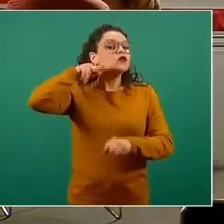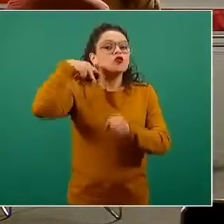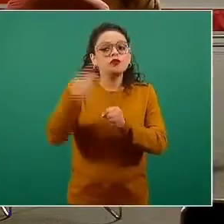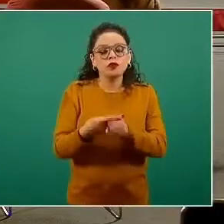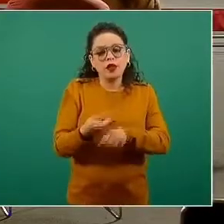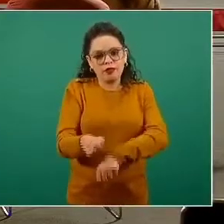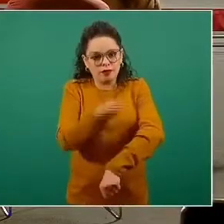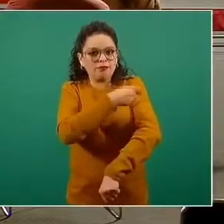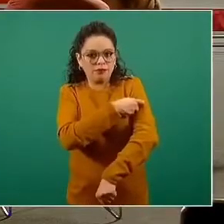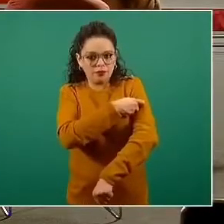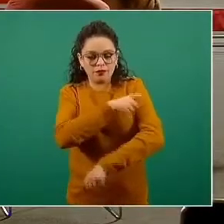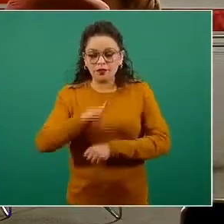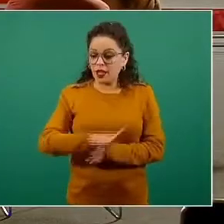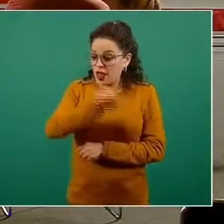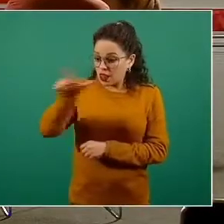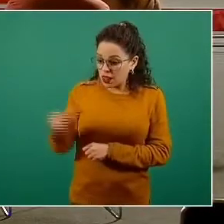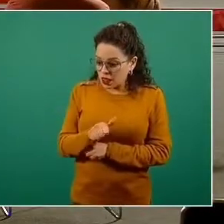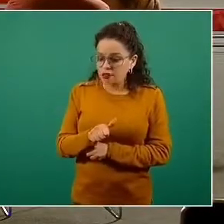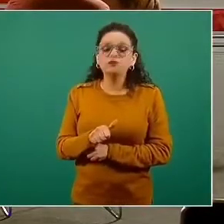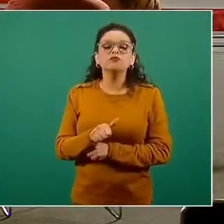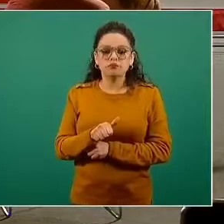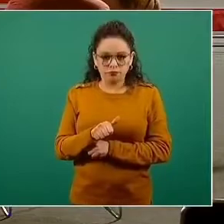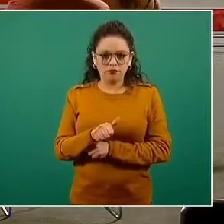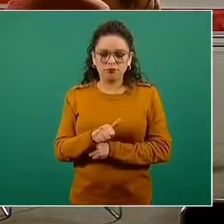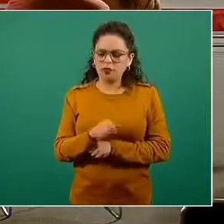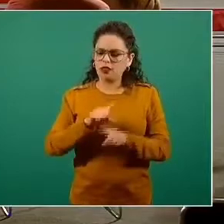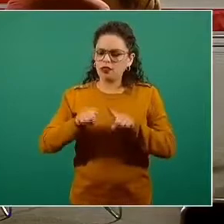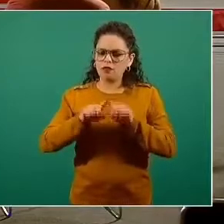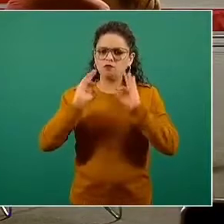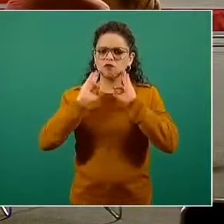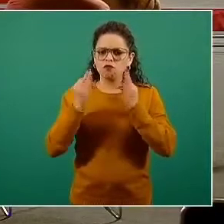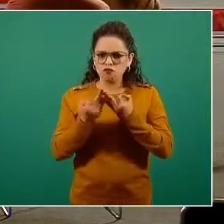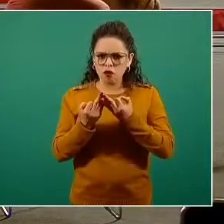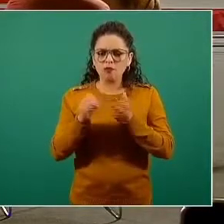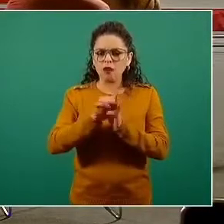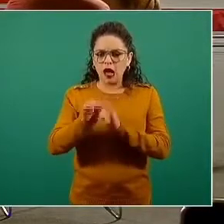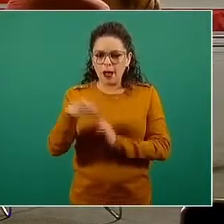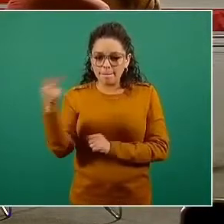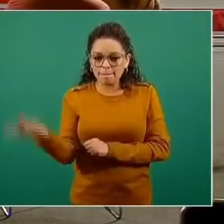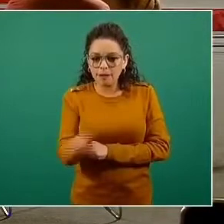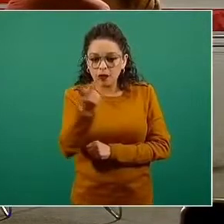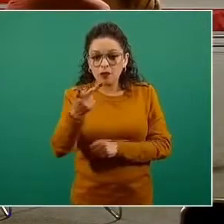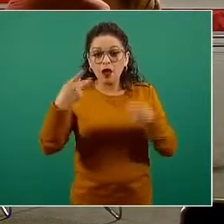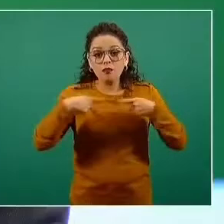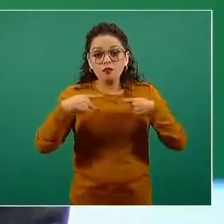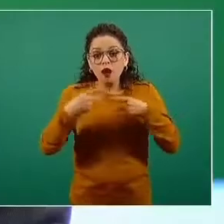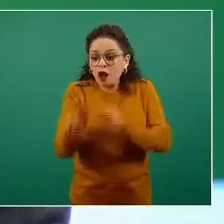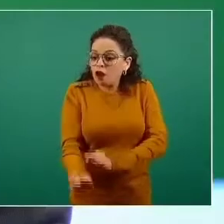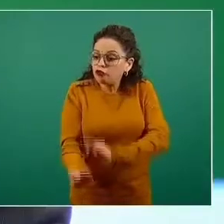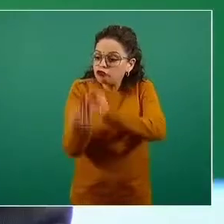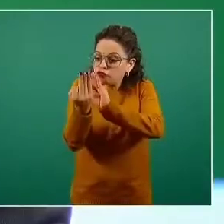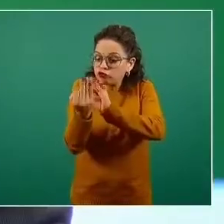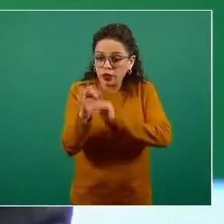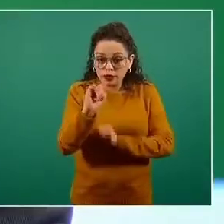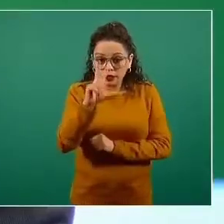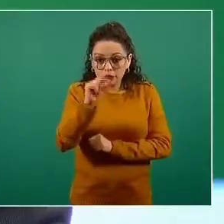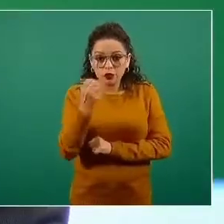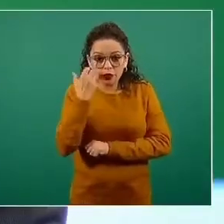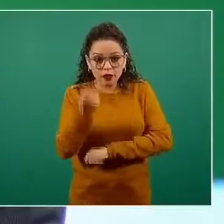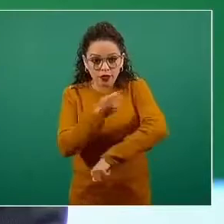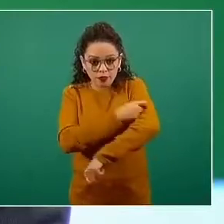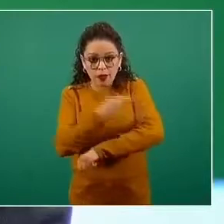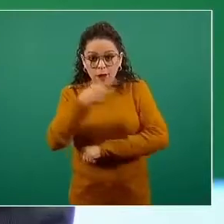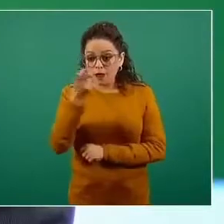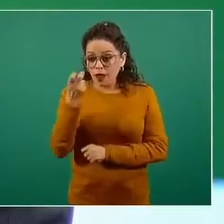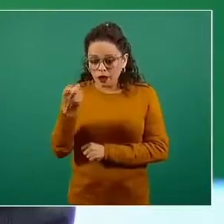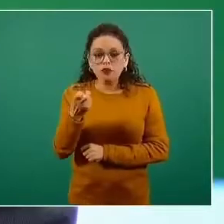luego, se va a corroborar esa voluntad de múltiples maneras, incluido la pregunta directa a las personas, pero todos estos son elementos de evidencia